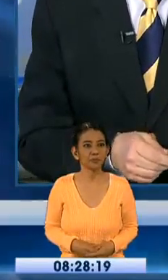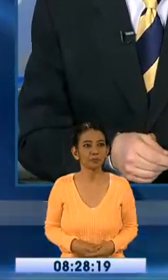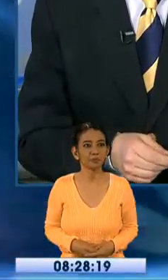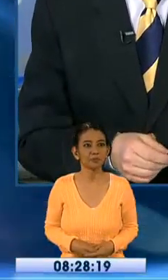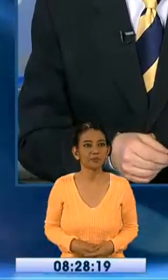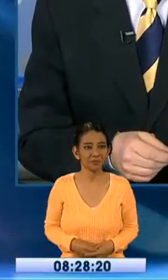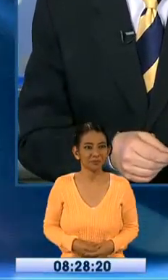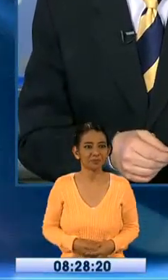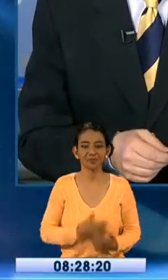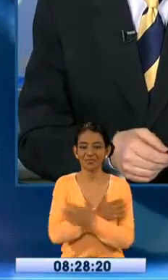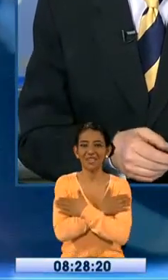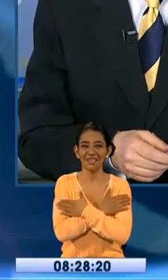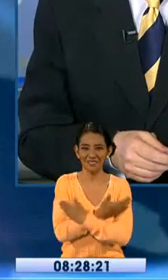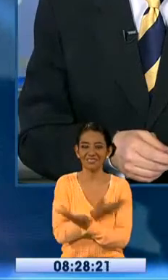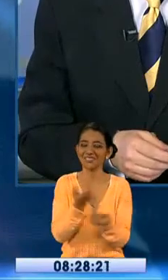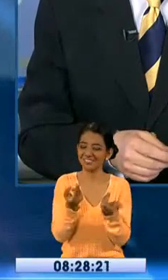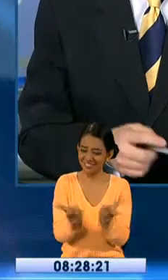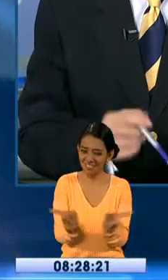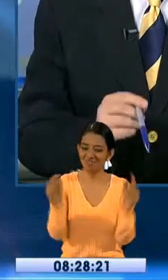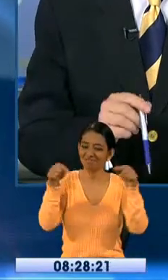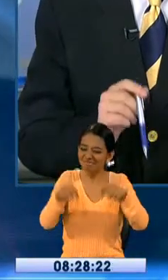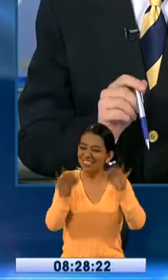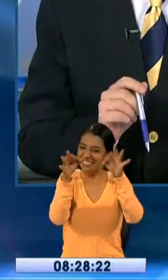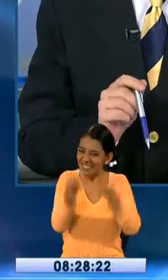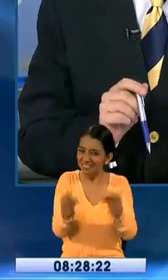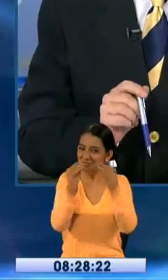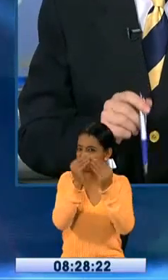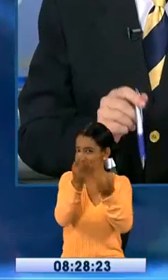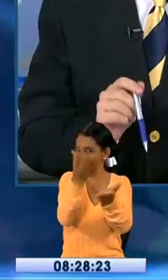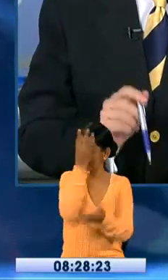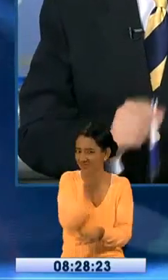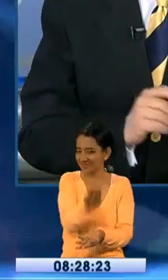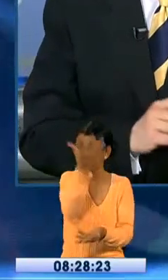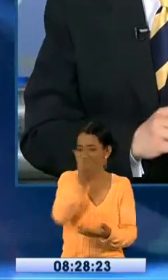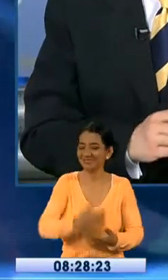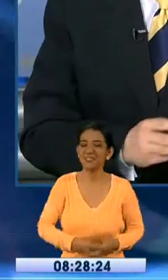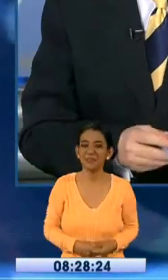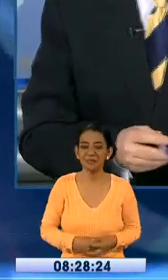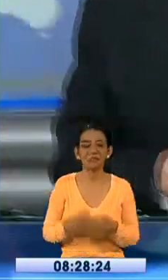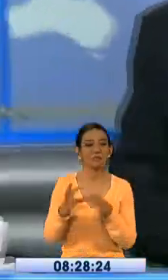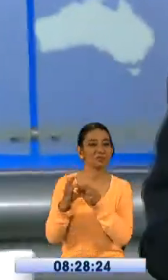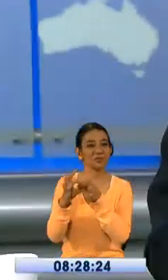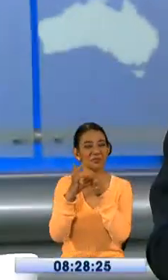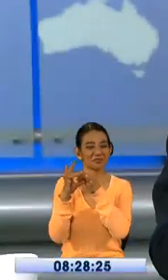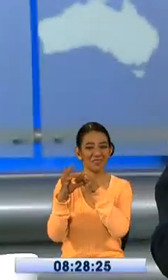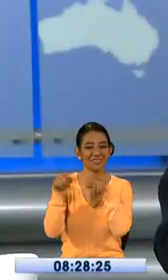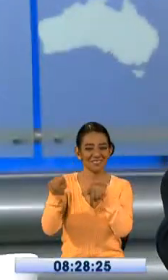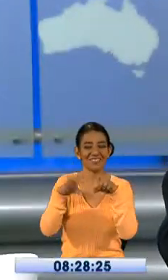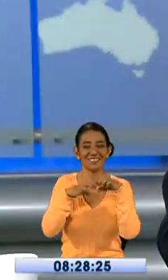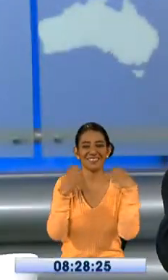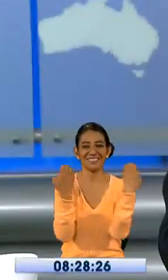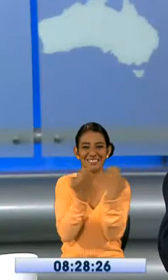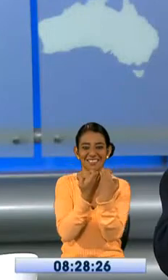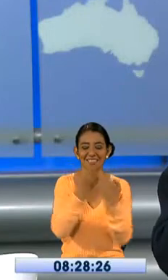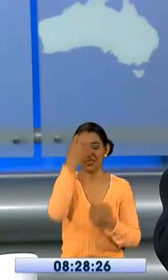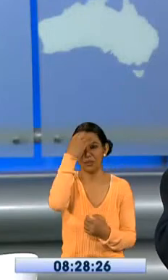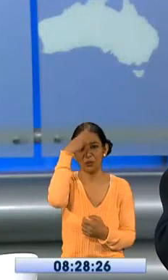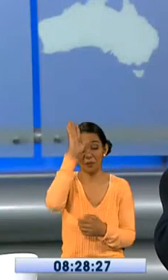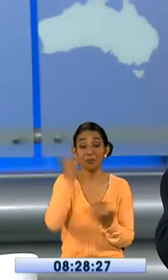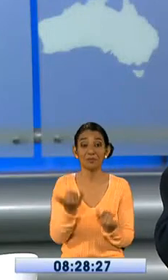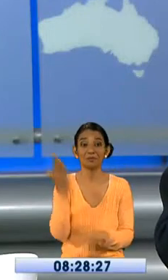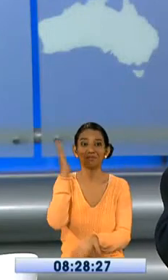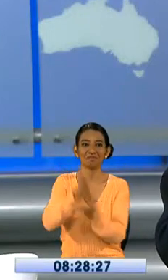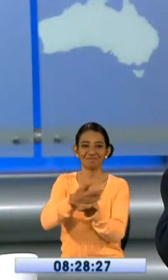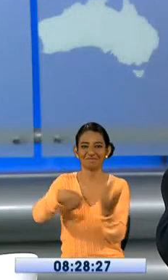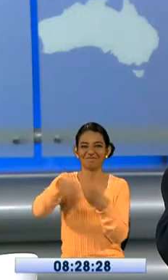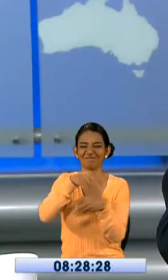Un abrazo también para ustedes. Aquí estaremos listos para informarles. Buenos días. Sofía Vintimilla desde el Estadio Olímpico Atahualpa. Tiempo de una pausa